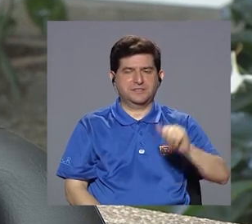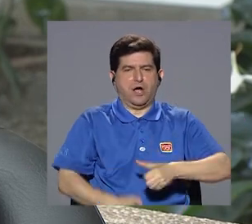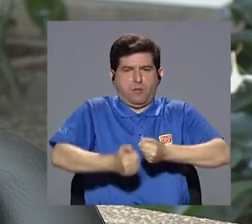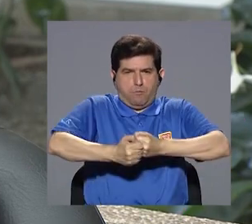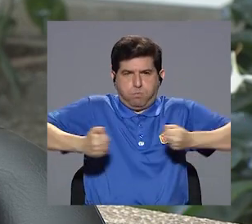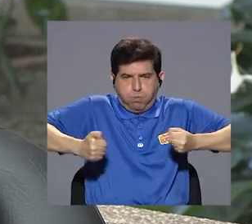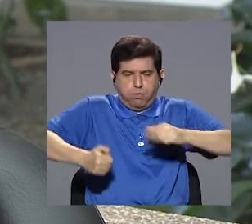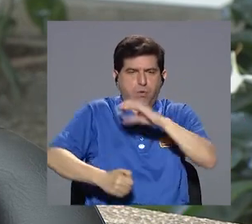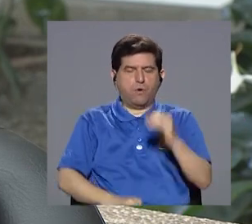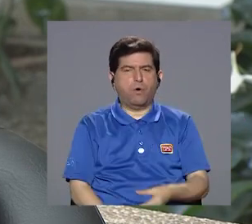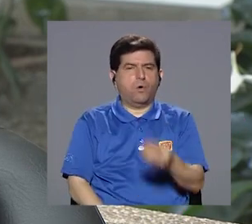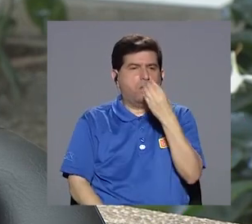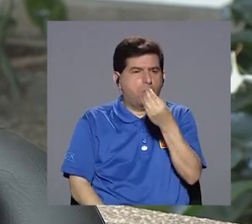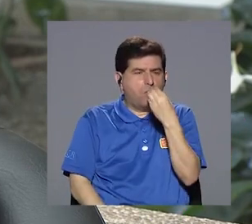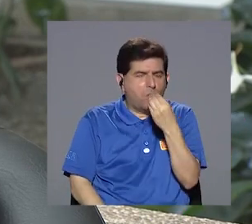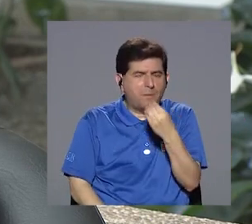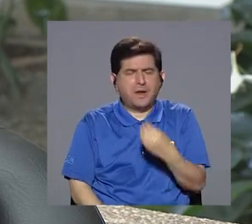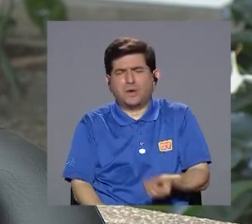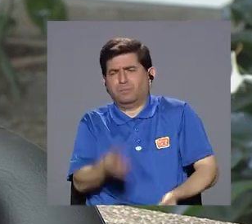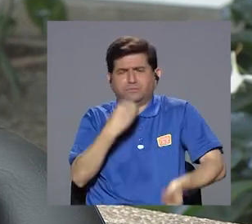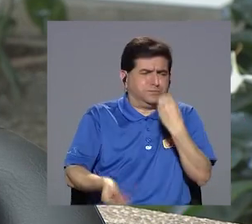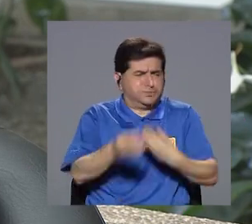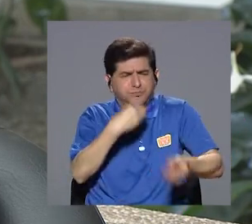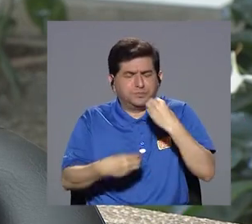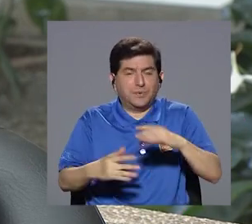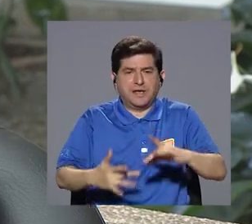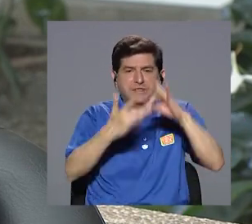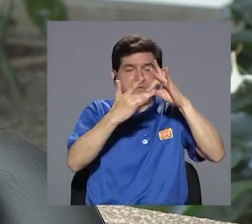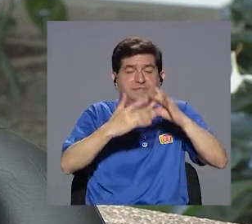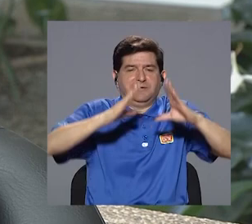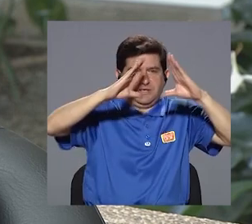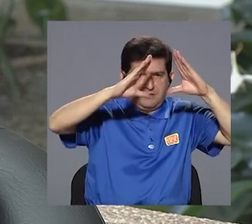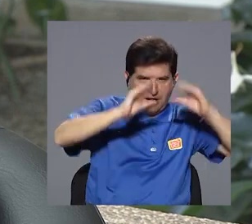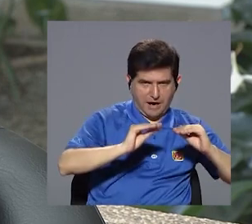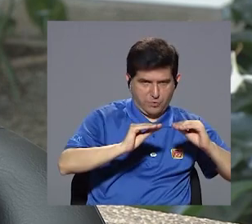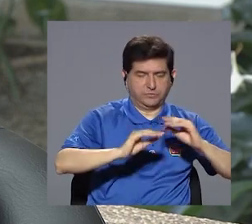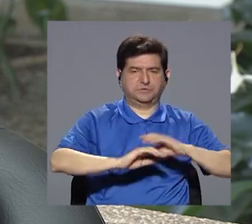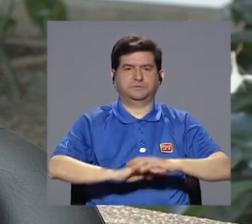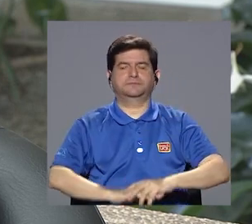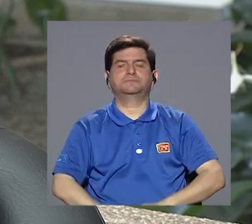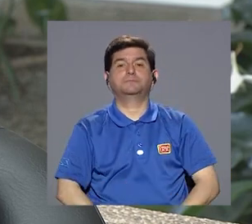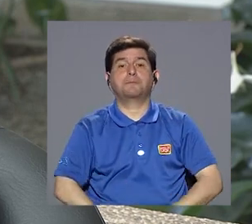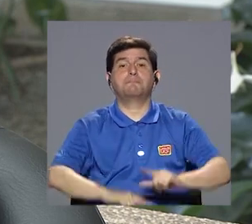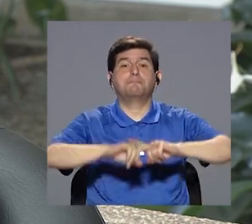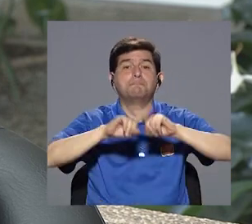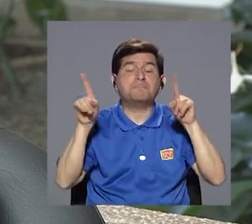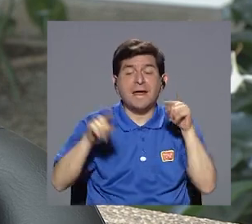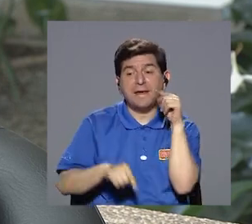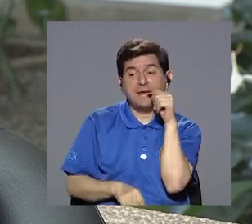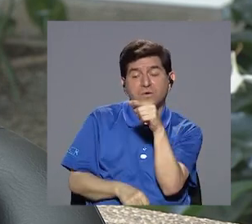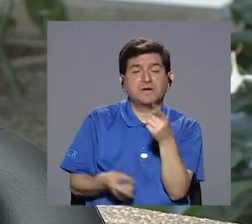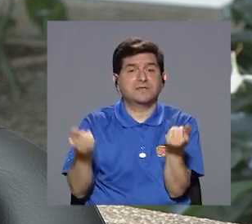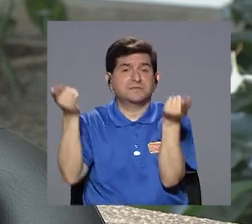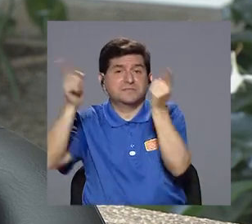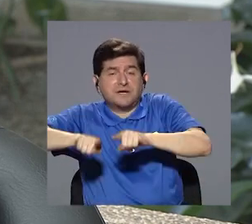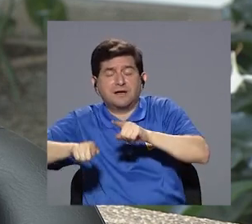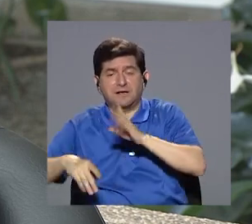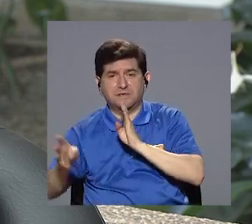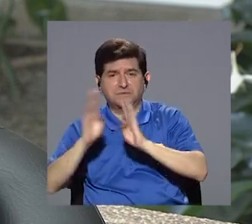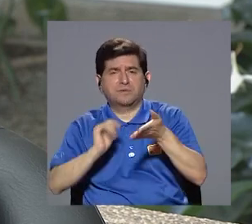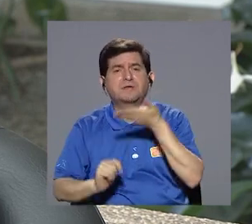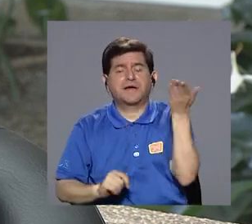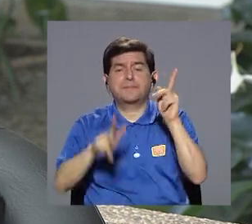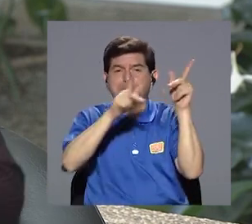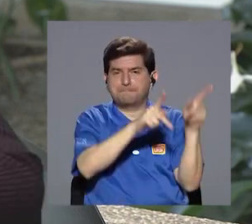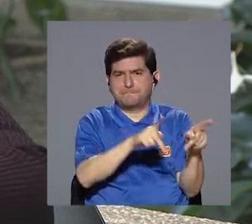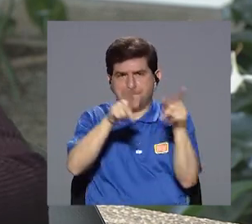o el comedor compulsivo, digamos principalmente el comedor nocturno, ¿verdad? Pero en este caso estamos hablando